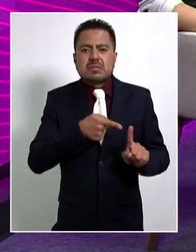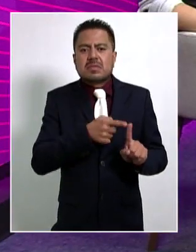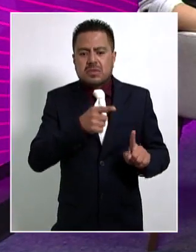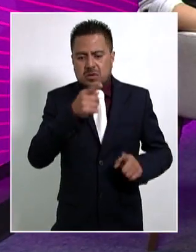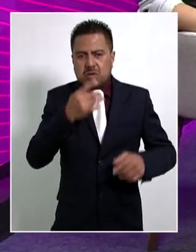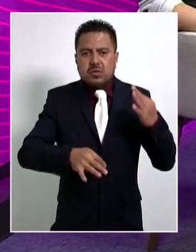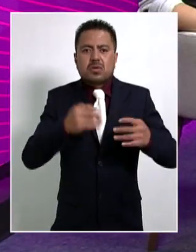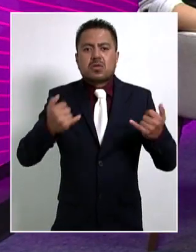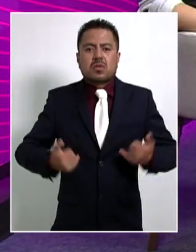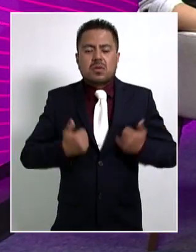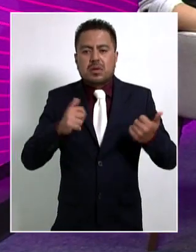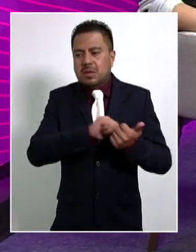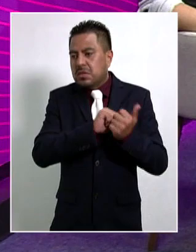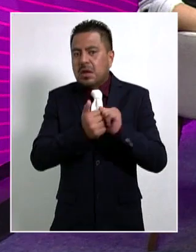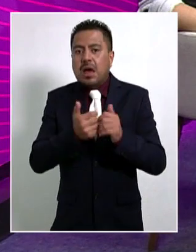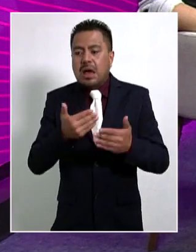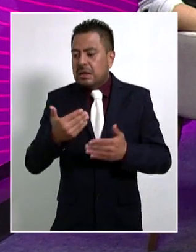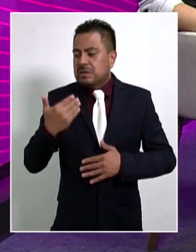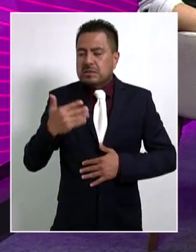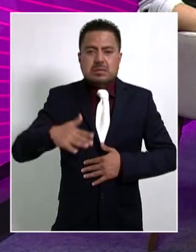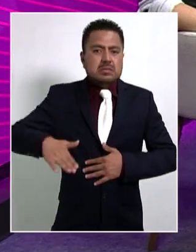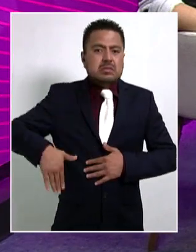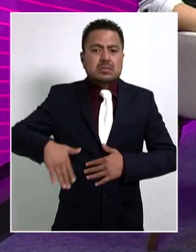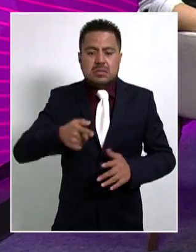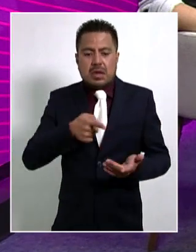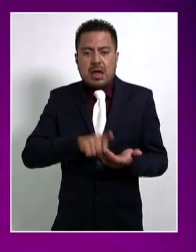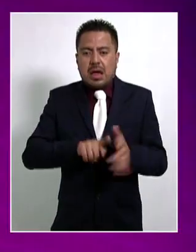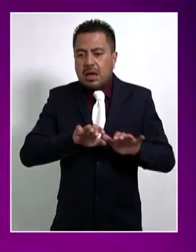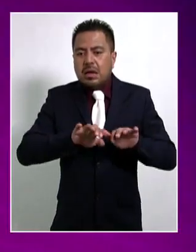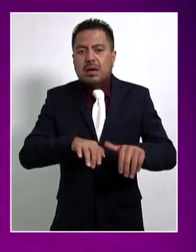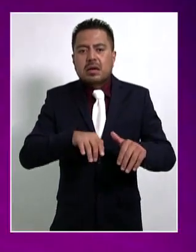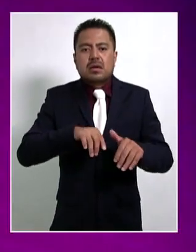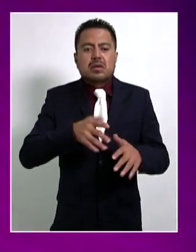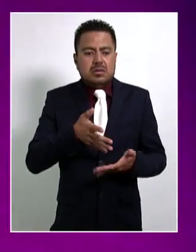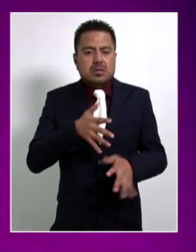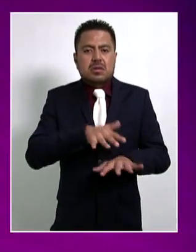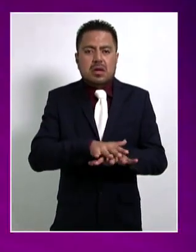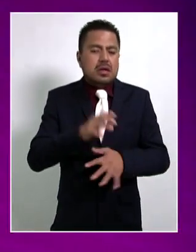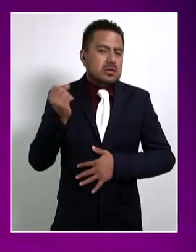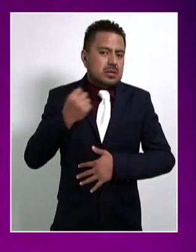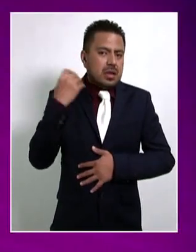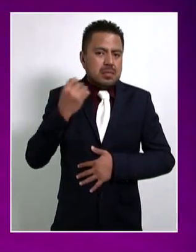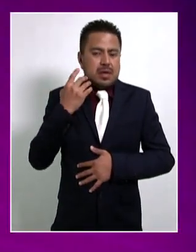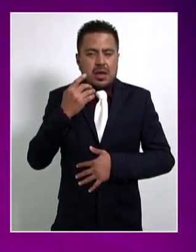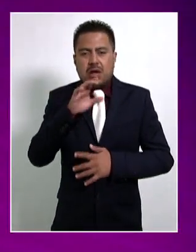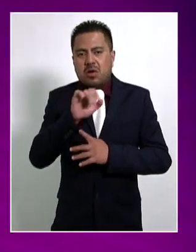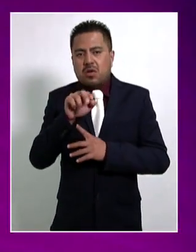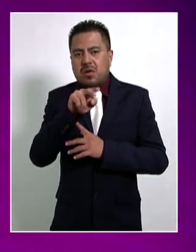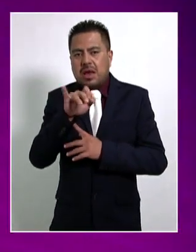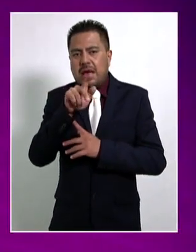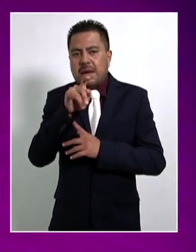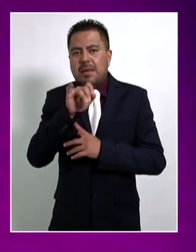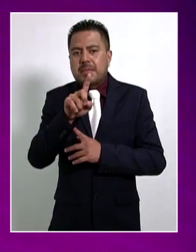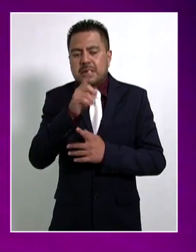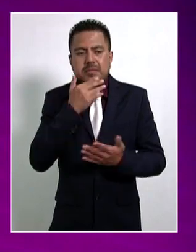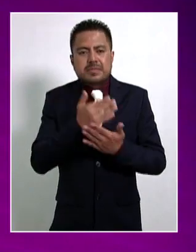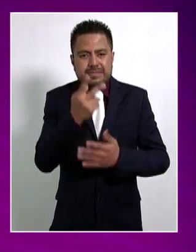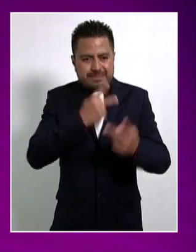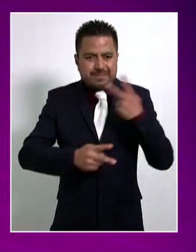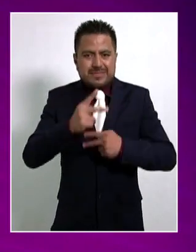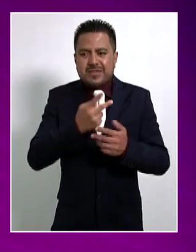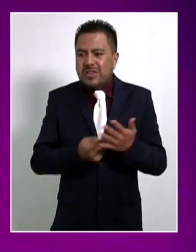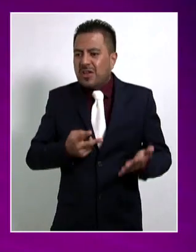Red de Juventudes Trans y recientemente ingresó como integrante de la Asamblea Consultiva de CONAPRED, así que bienvenida por partida